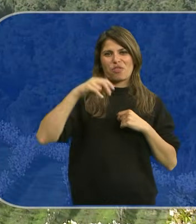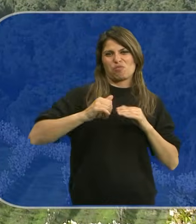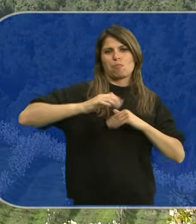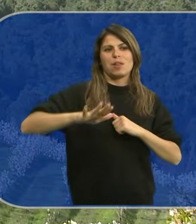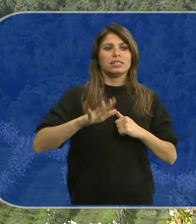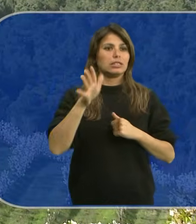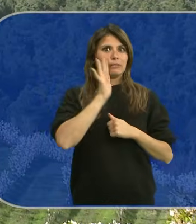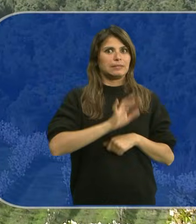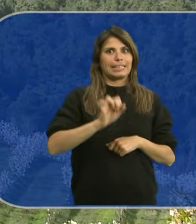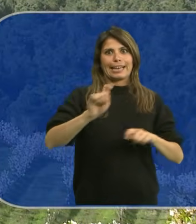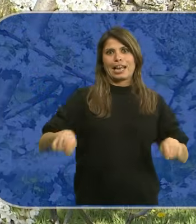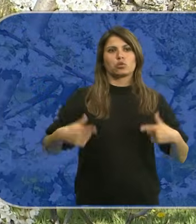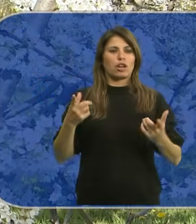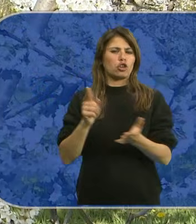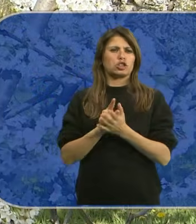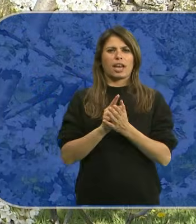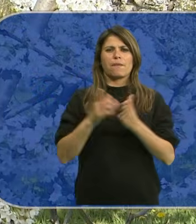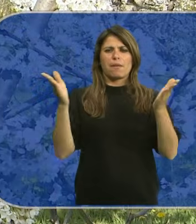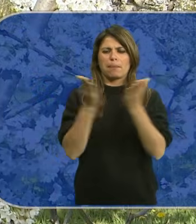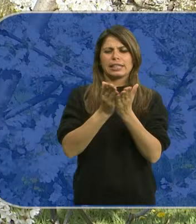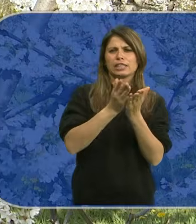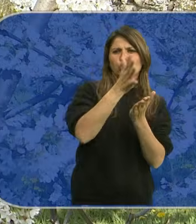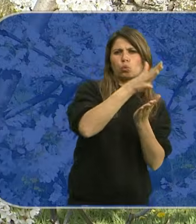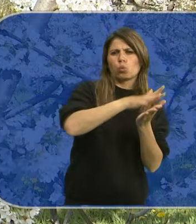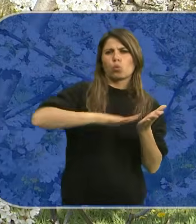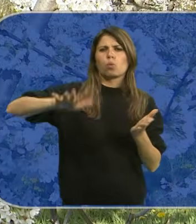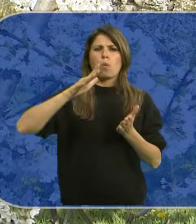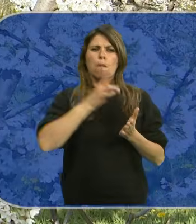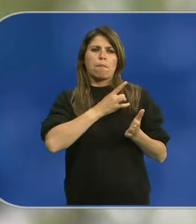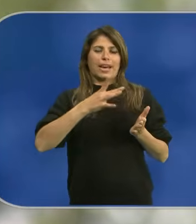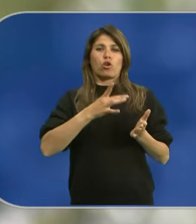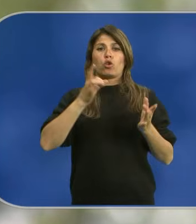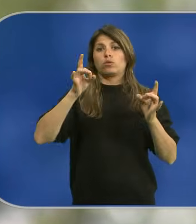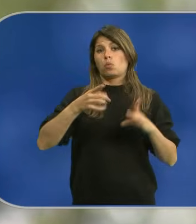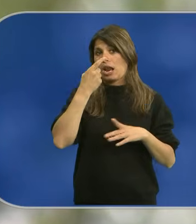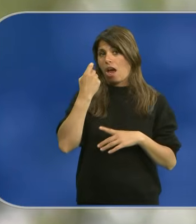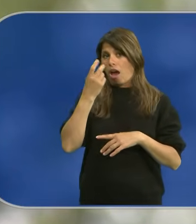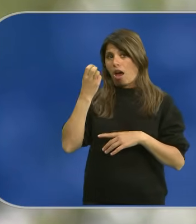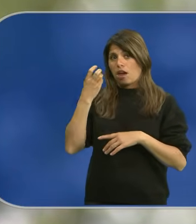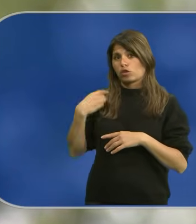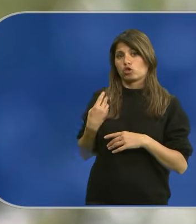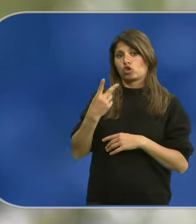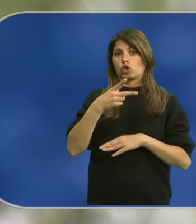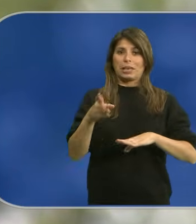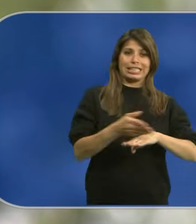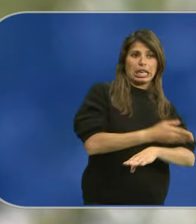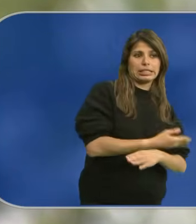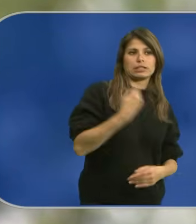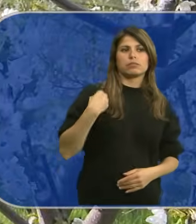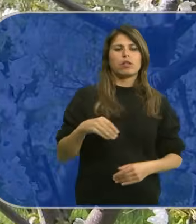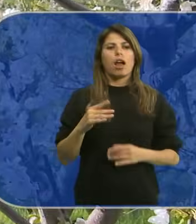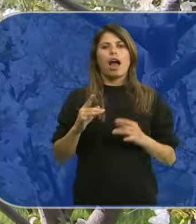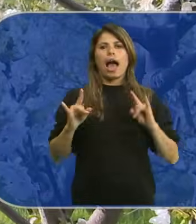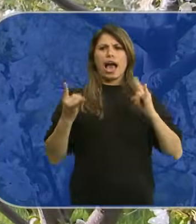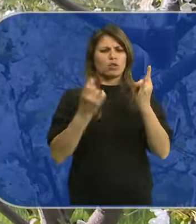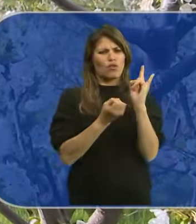Un fenómeno natural que una vez más tiñe de blanco el paisaje y, al igual que en años anteriores, se adelanta unas 2 semanas. Estos árboles vienen muy